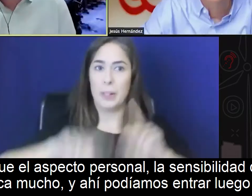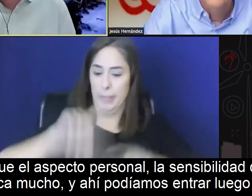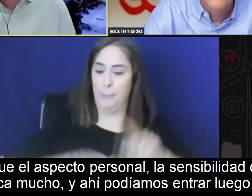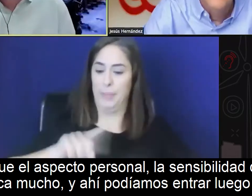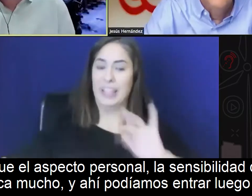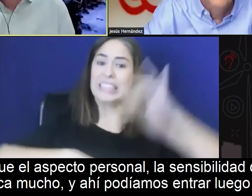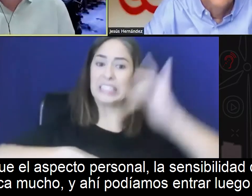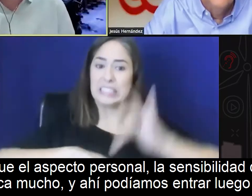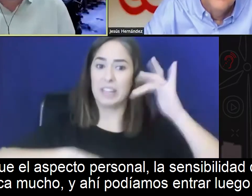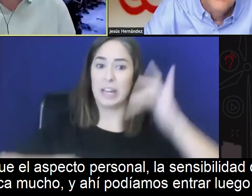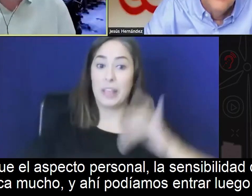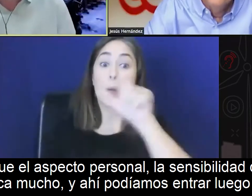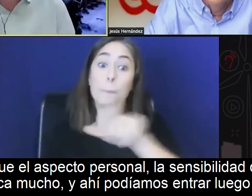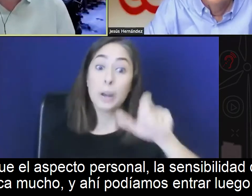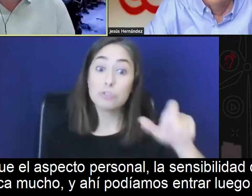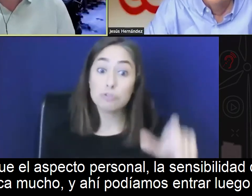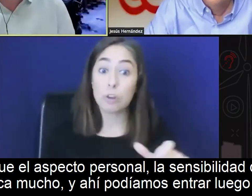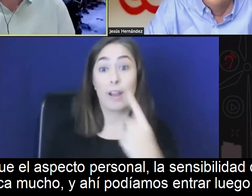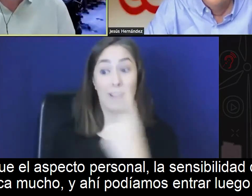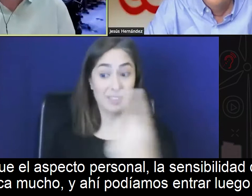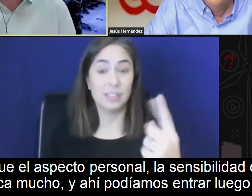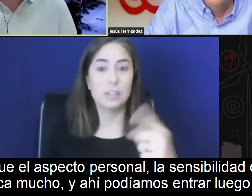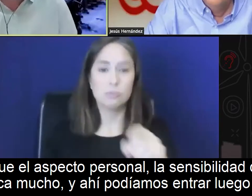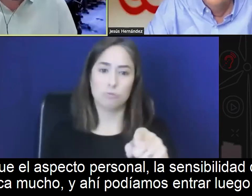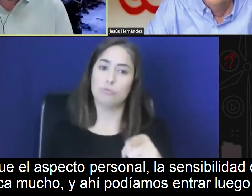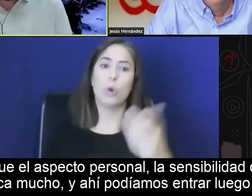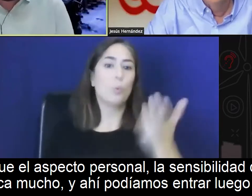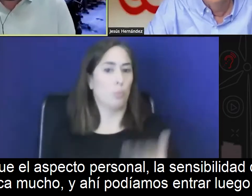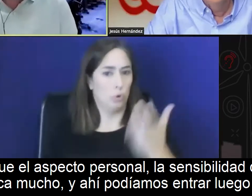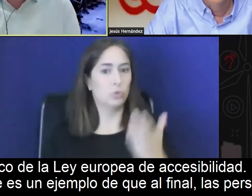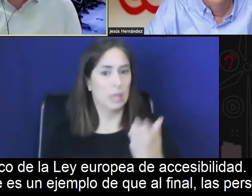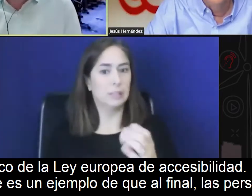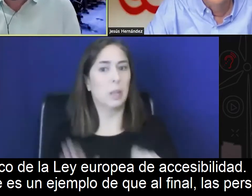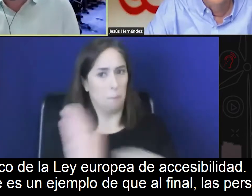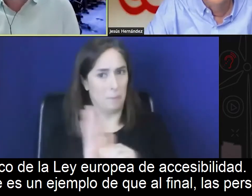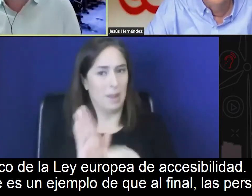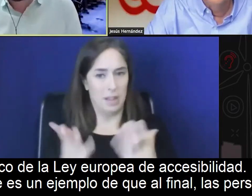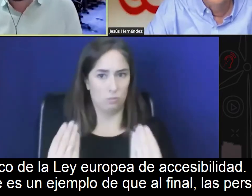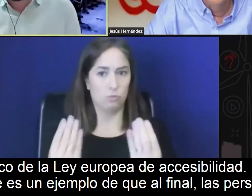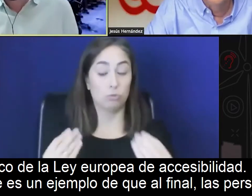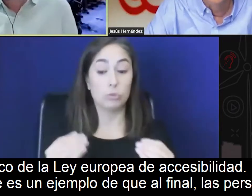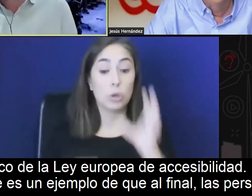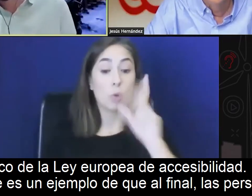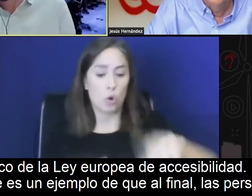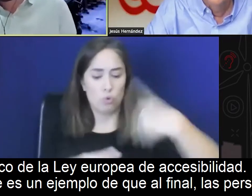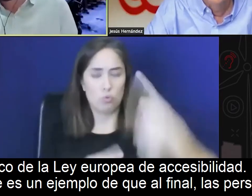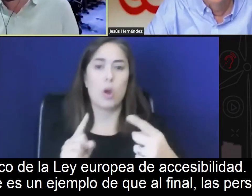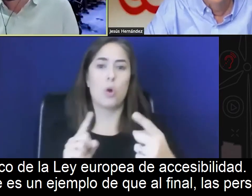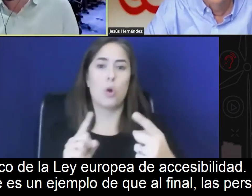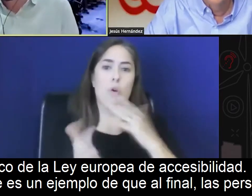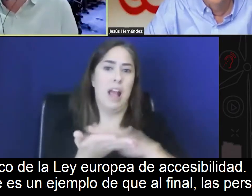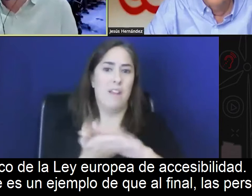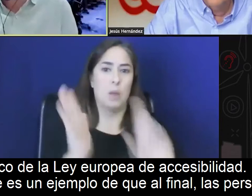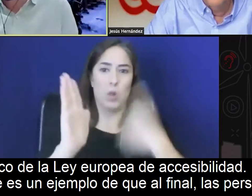persona marca mucho, ¿no? Y ahí podríamos entrar, si quieres, luego a hablar un poco de la Ley Europea de Accesibilidad. Yo creo que es